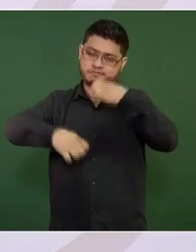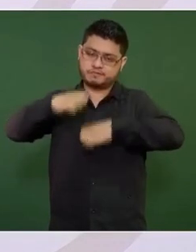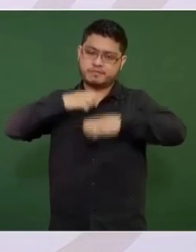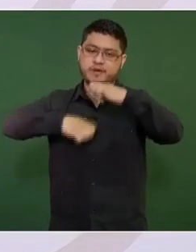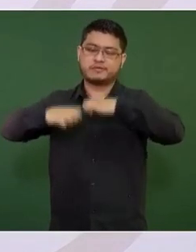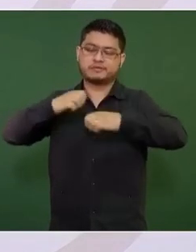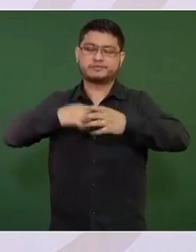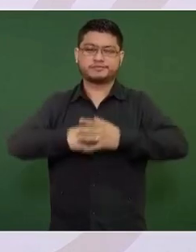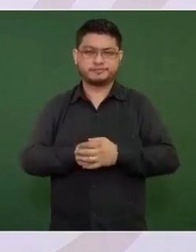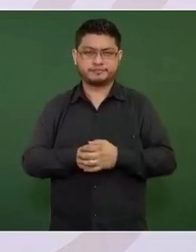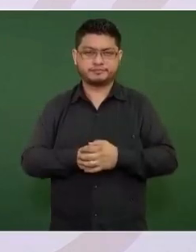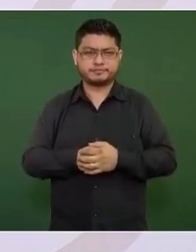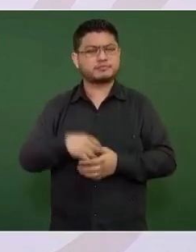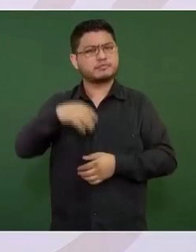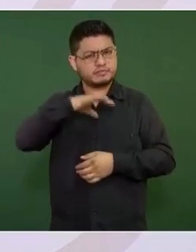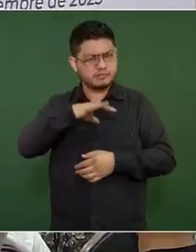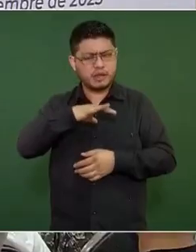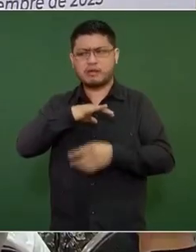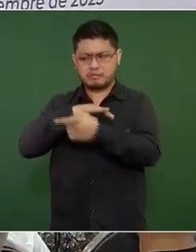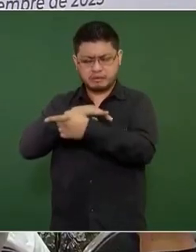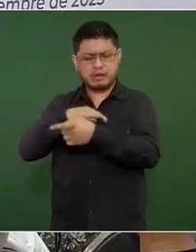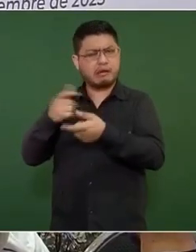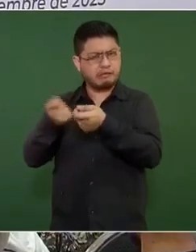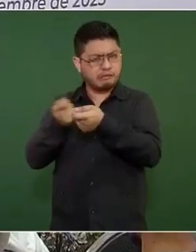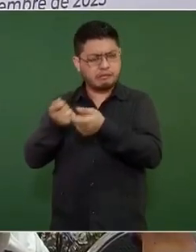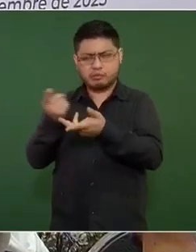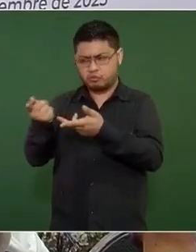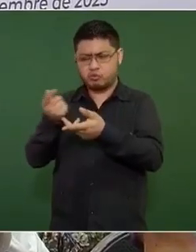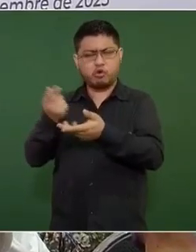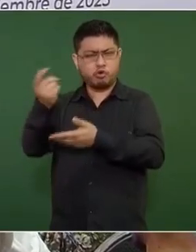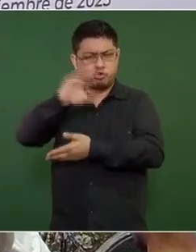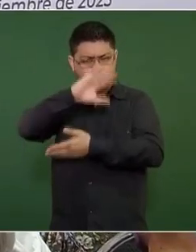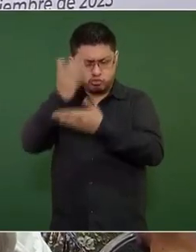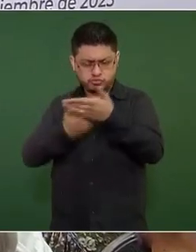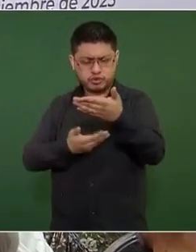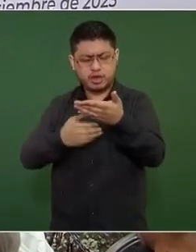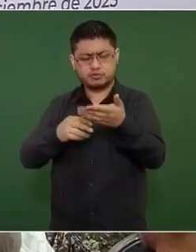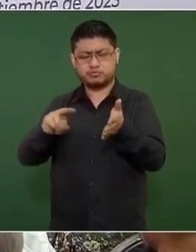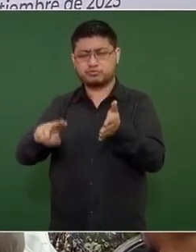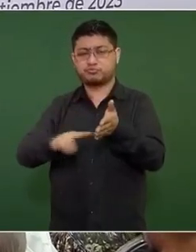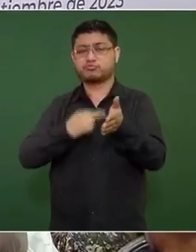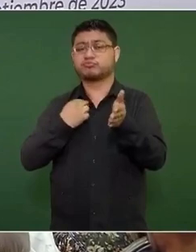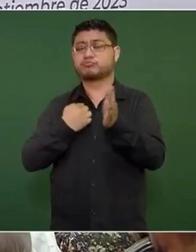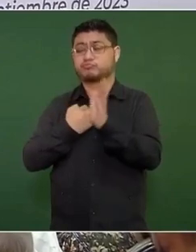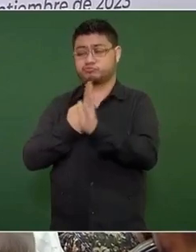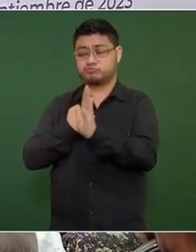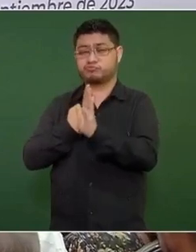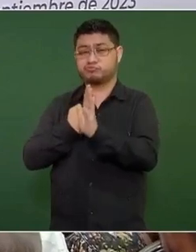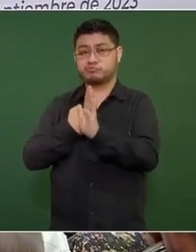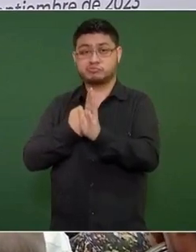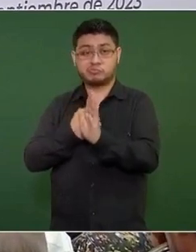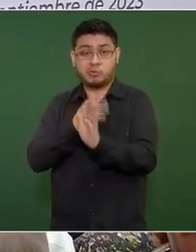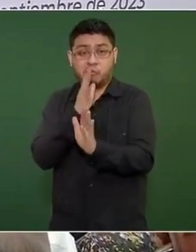tenían el control completo absoluto no se podía comprar